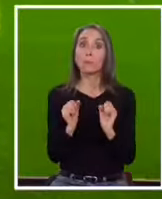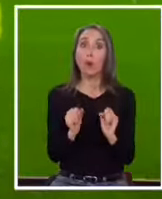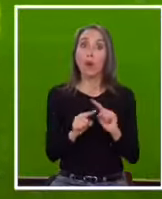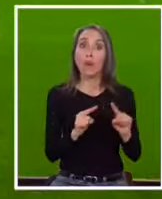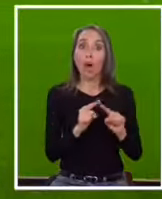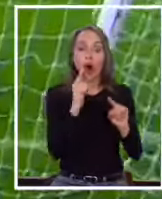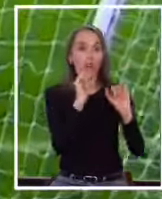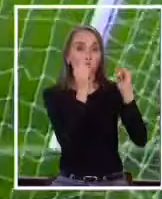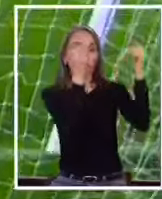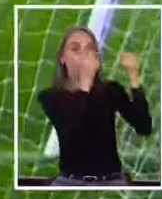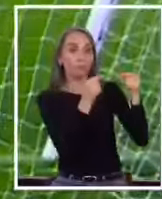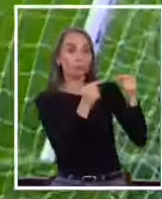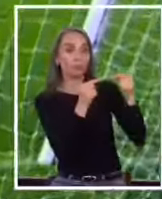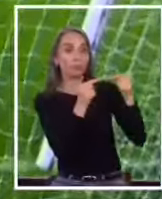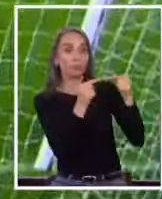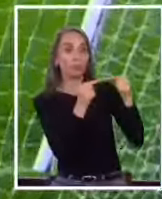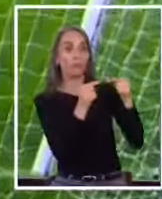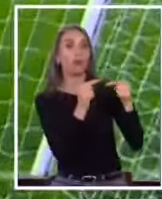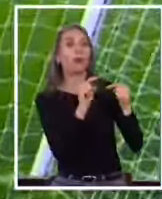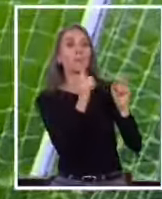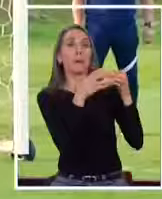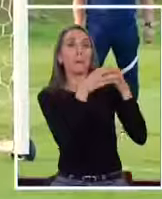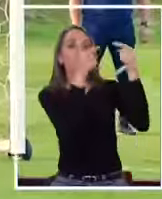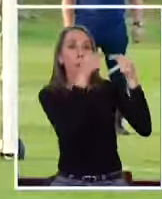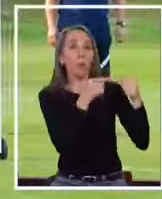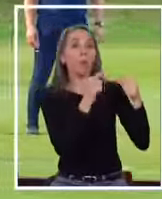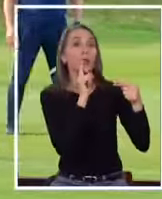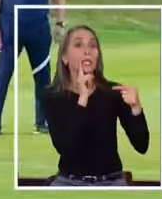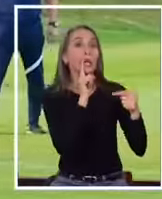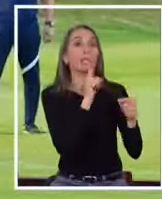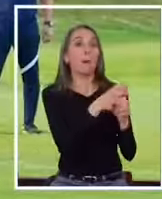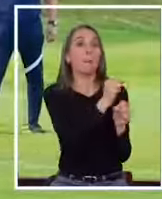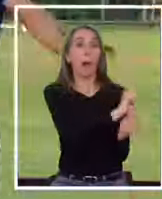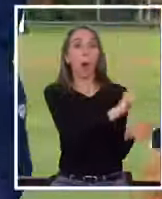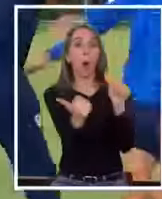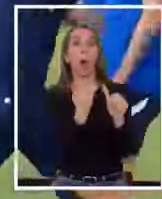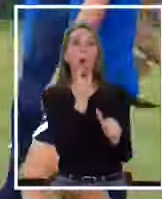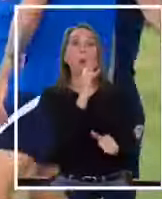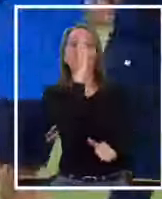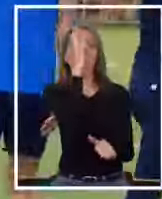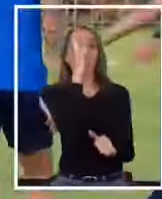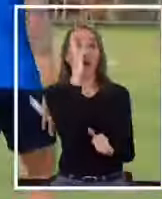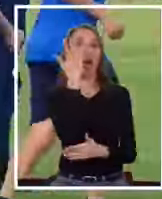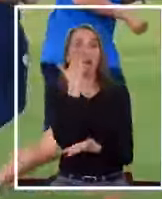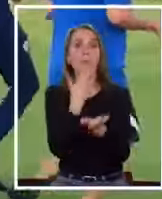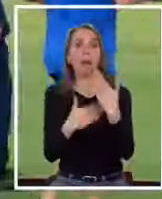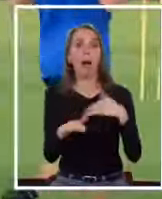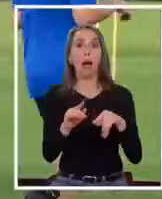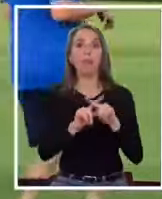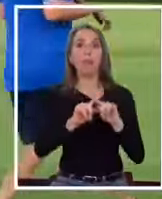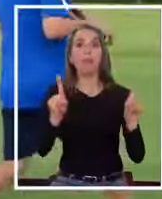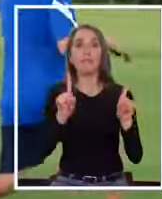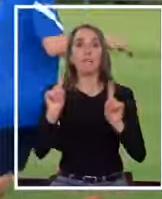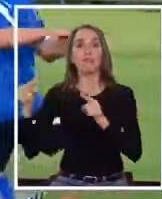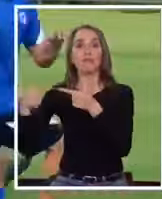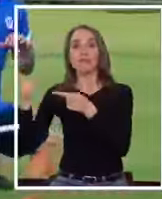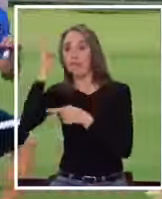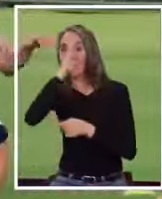otros resultados en la última jornada de la primera ronda. Si Paraguay vence a Uruguay, el panorama podría ser mejor.